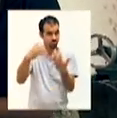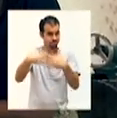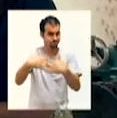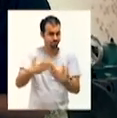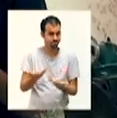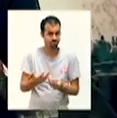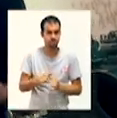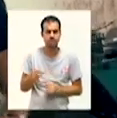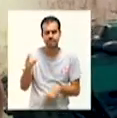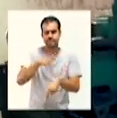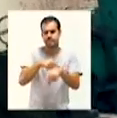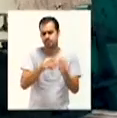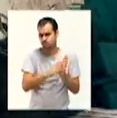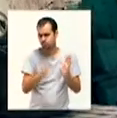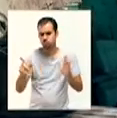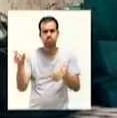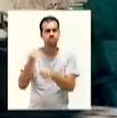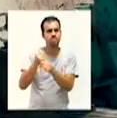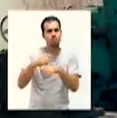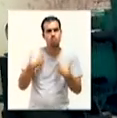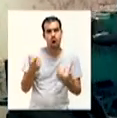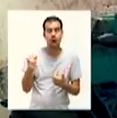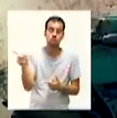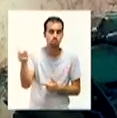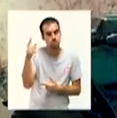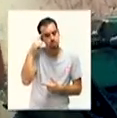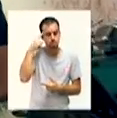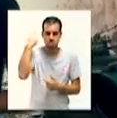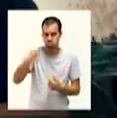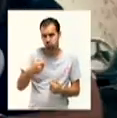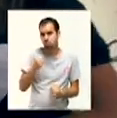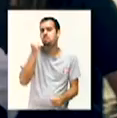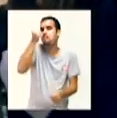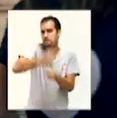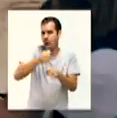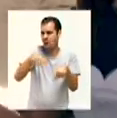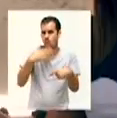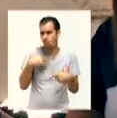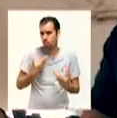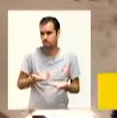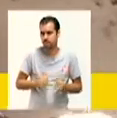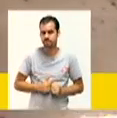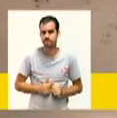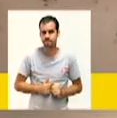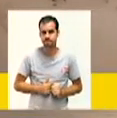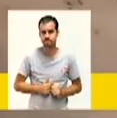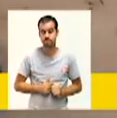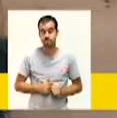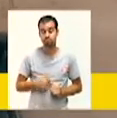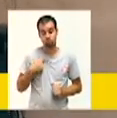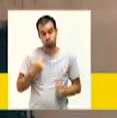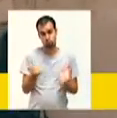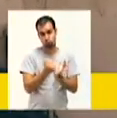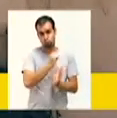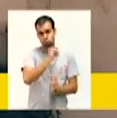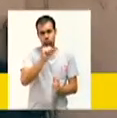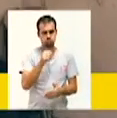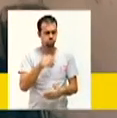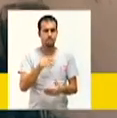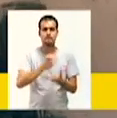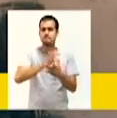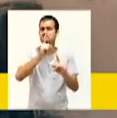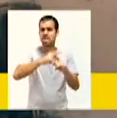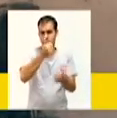qué tiempo llevas y qué te decidió a que te quedaras trabajando aquí. Bueno, yo me gradué en la Temba, en Matanza, de